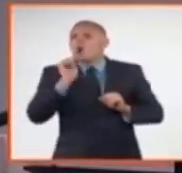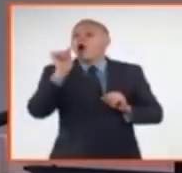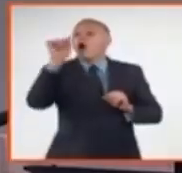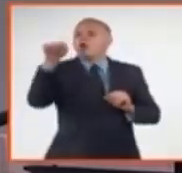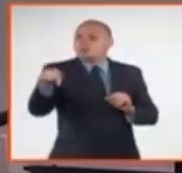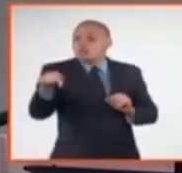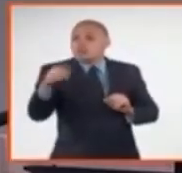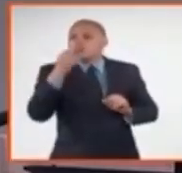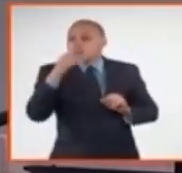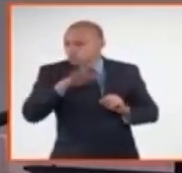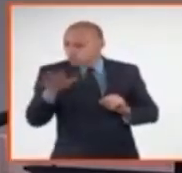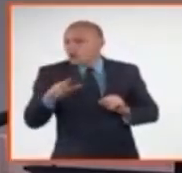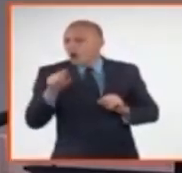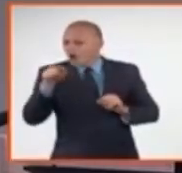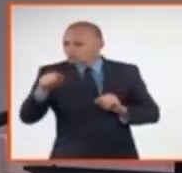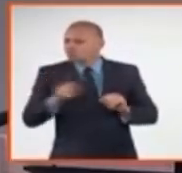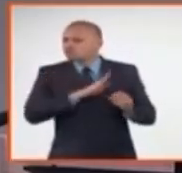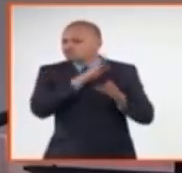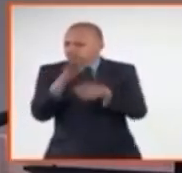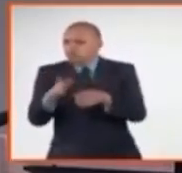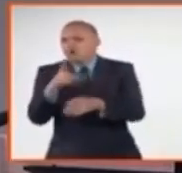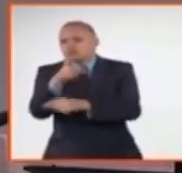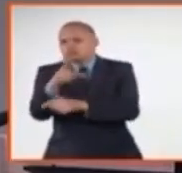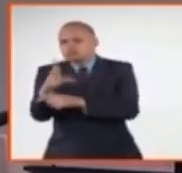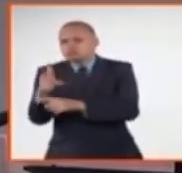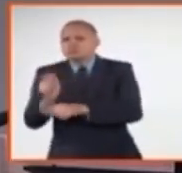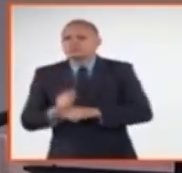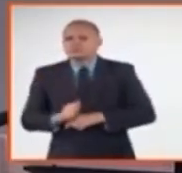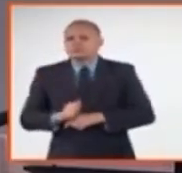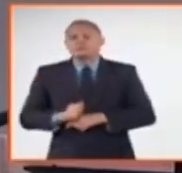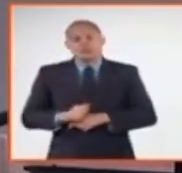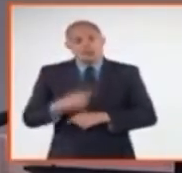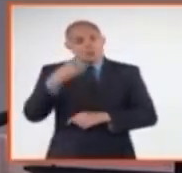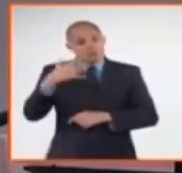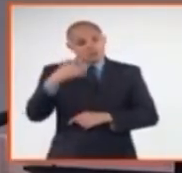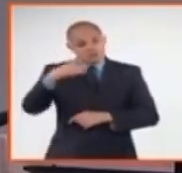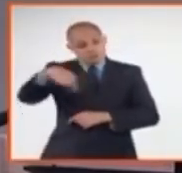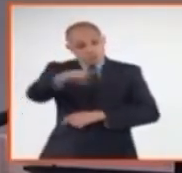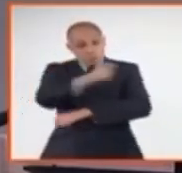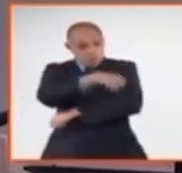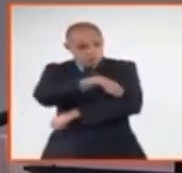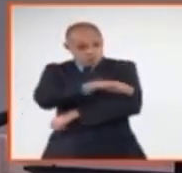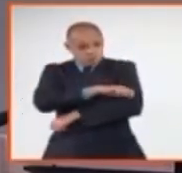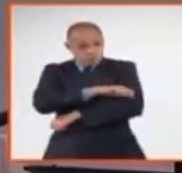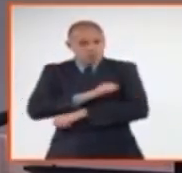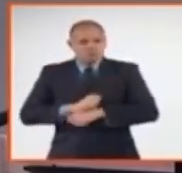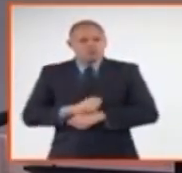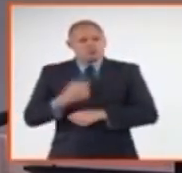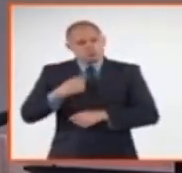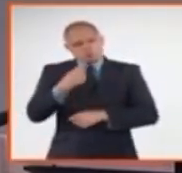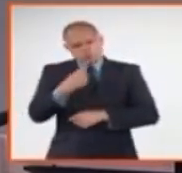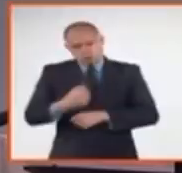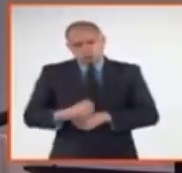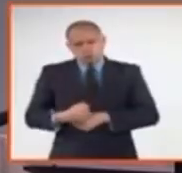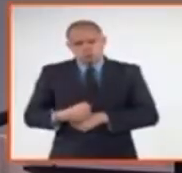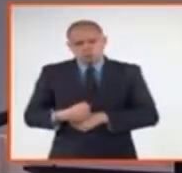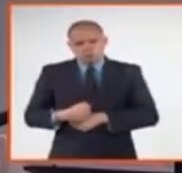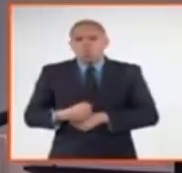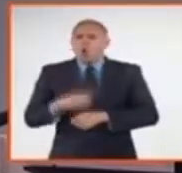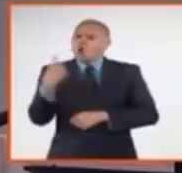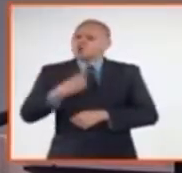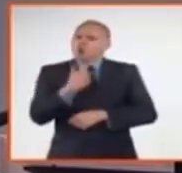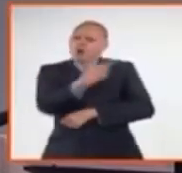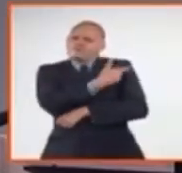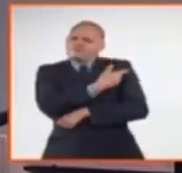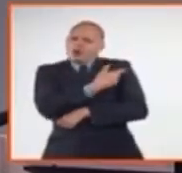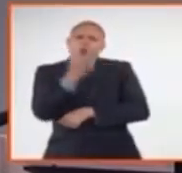dosis que se fabrican se ponen a disposición porque tenemos mucho interés realmente en que la mayor cantidad de la población esté vacunado en el